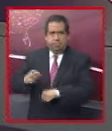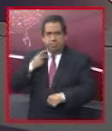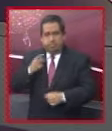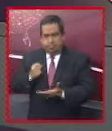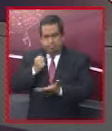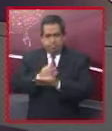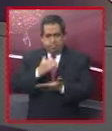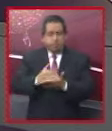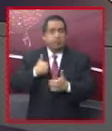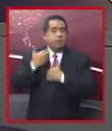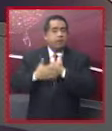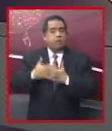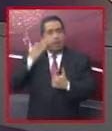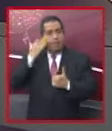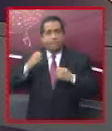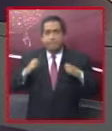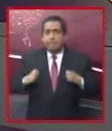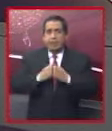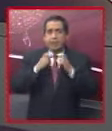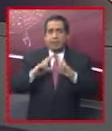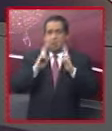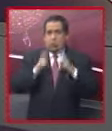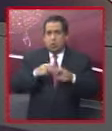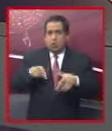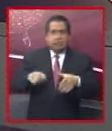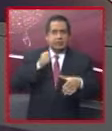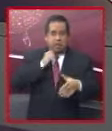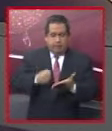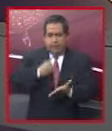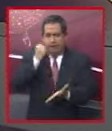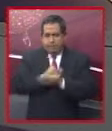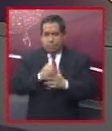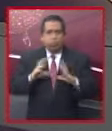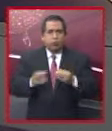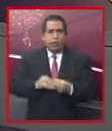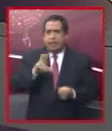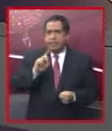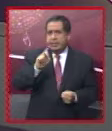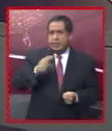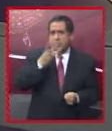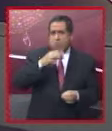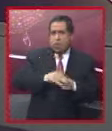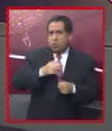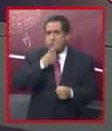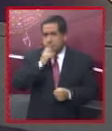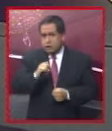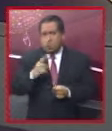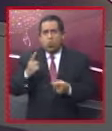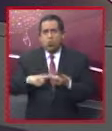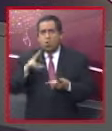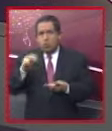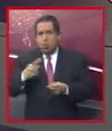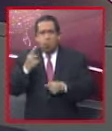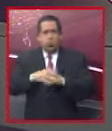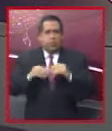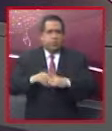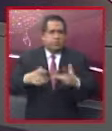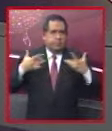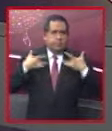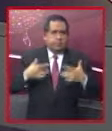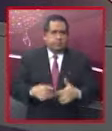Política sobre el periodo extraordinario de sesiones en el Senado de la República se aprobó con 33 votos a favor, 1 en contra y 1